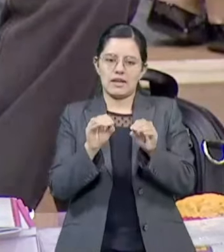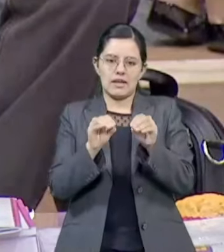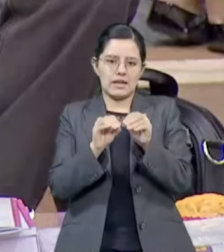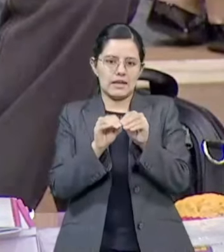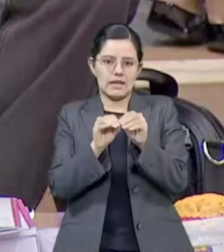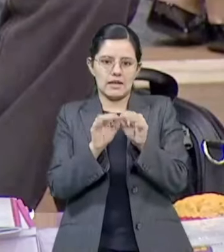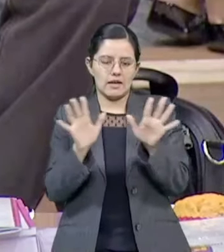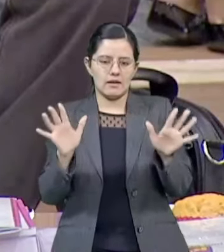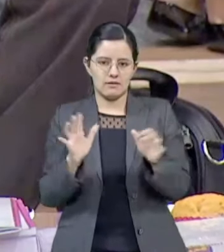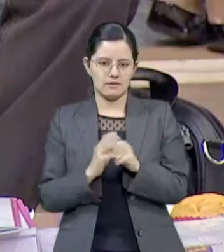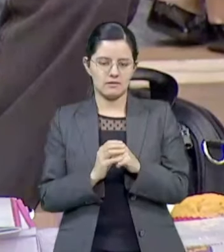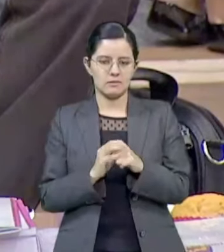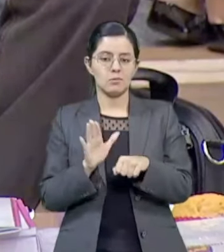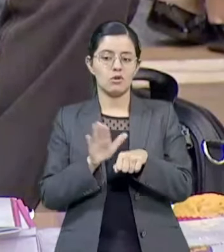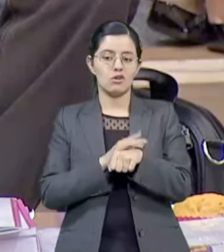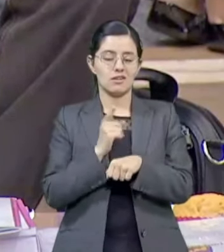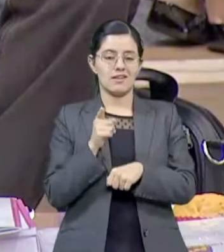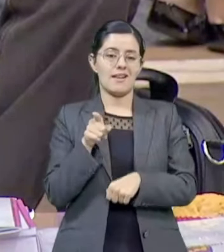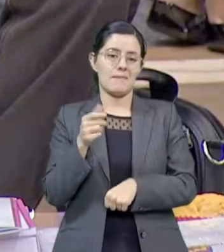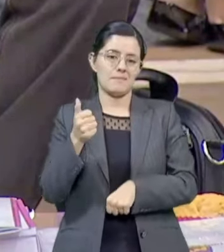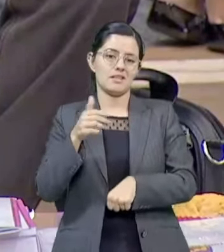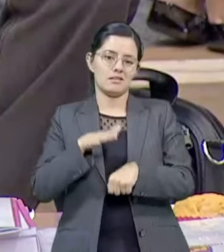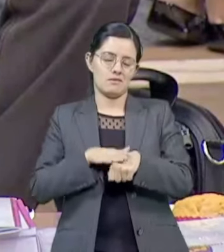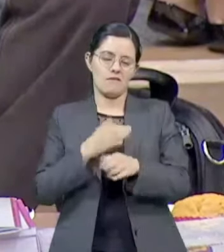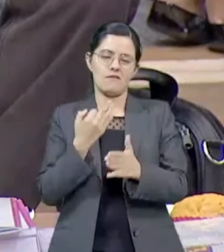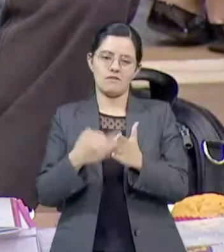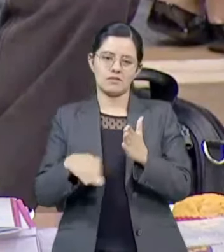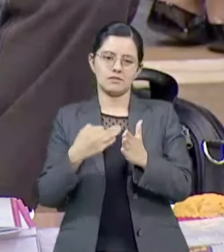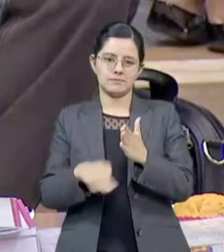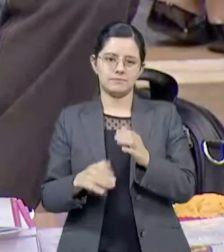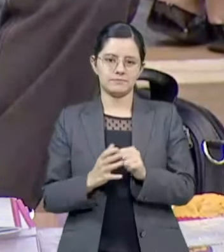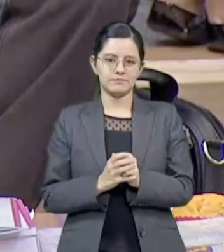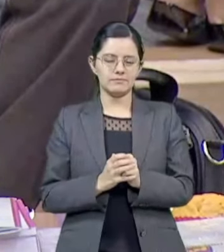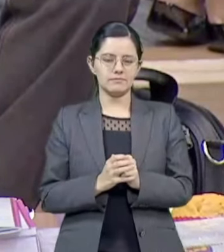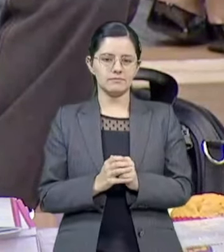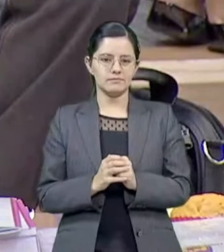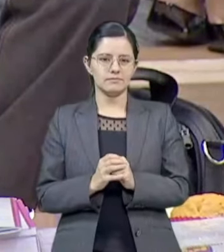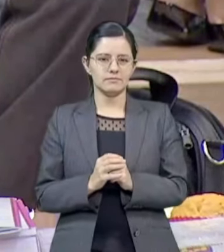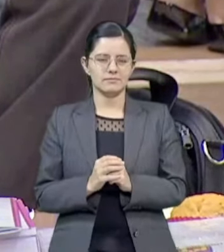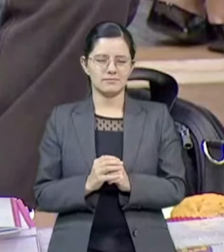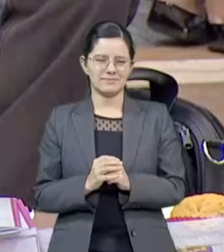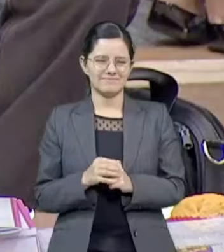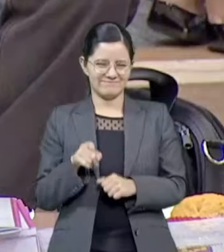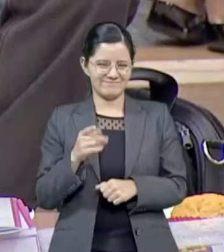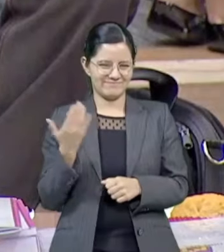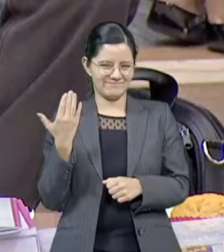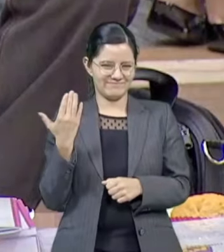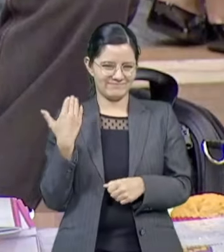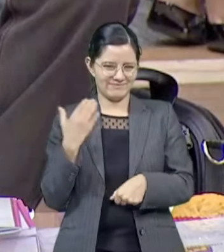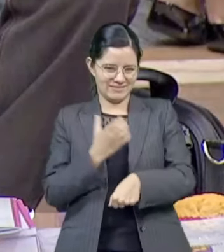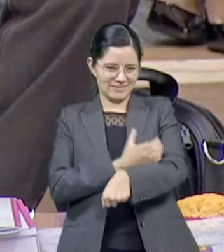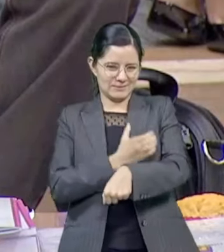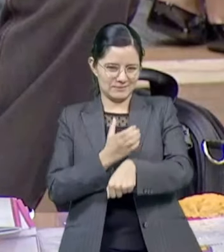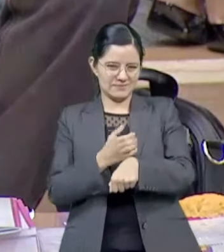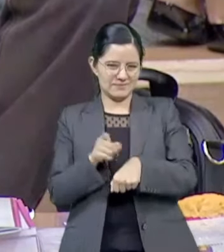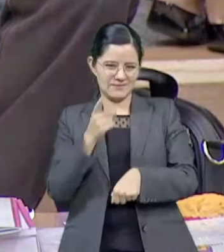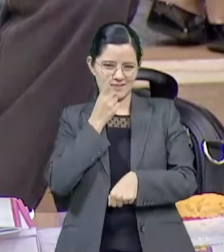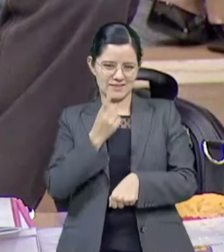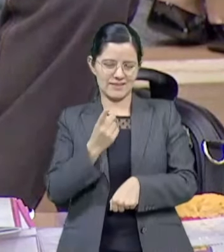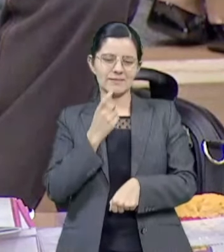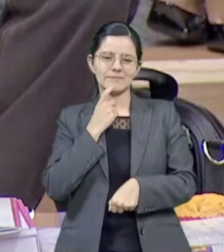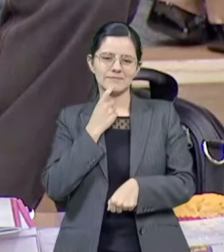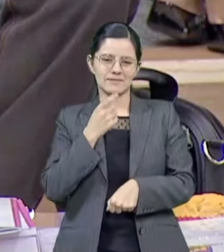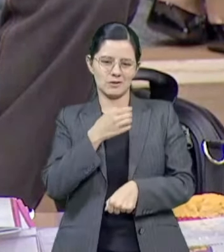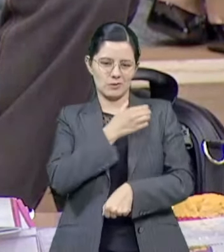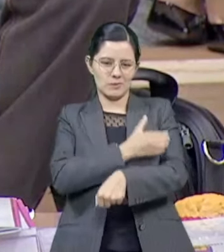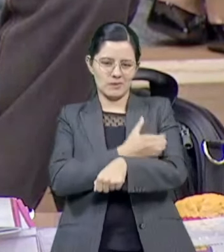una omisión administrativa. Como bien decía hace rato el compañero presidente López Obrador, tuve la oportunidad de